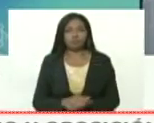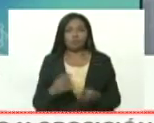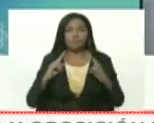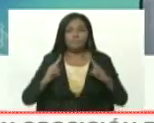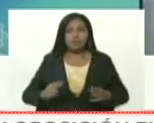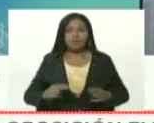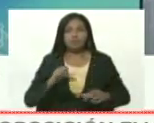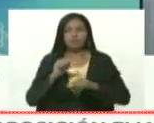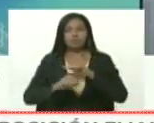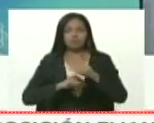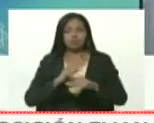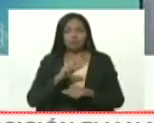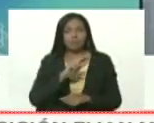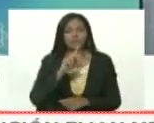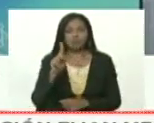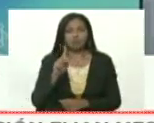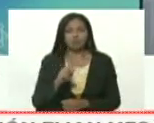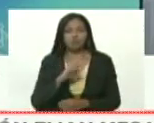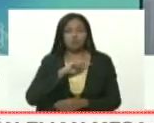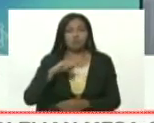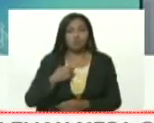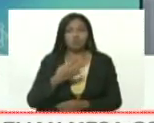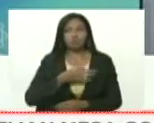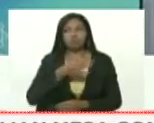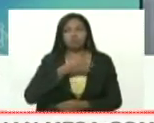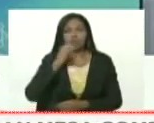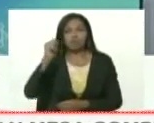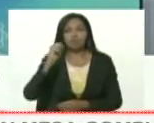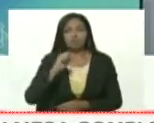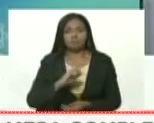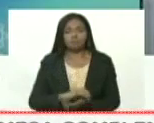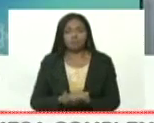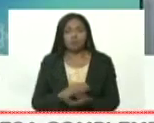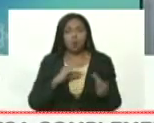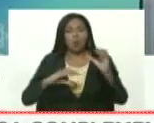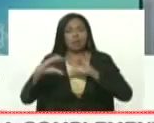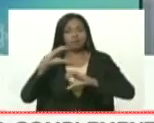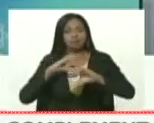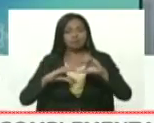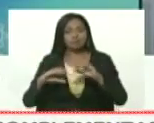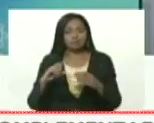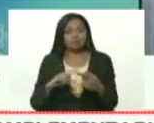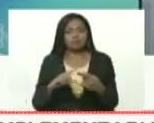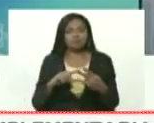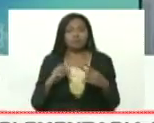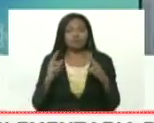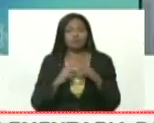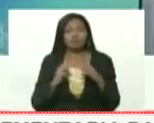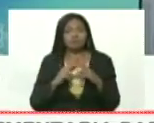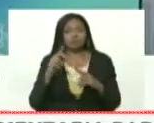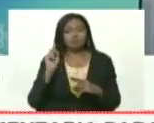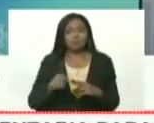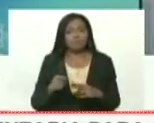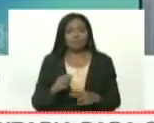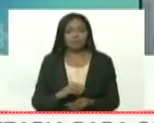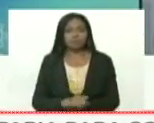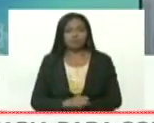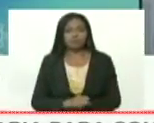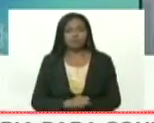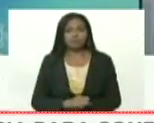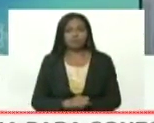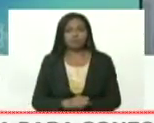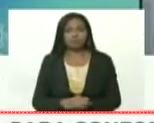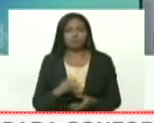humanista del siglo XXI. Ese es nuestro socialismo, con la ciencia, el conocimiento, pero además